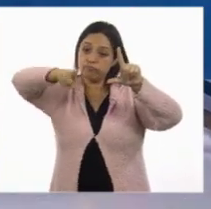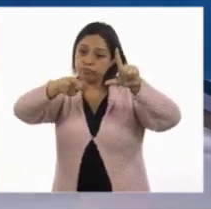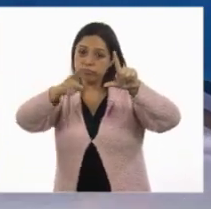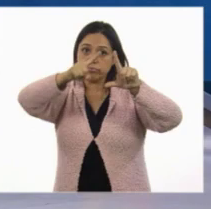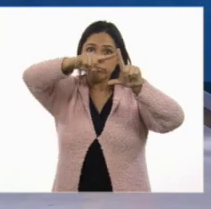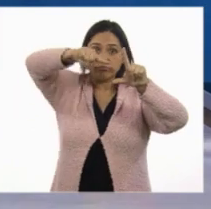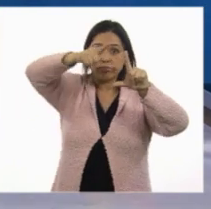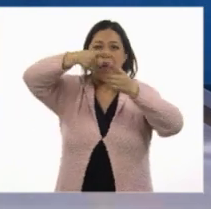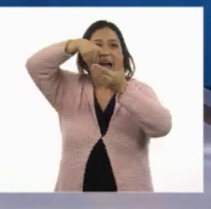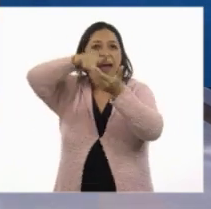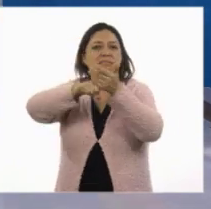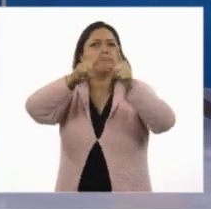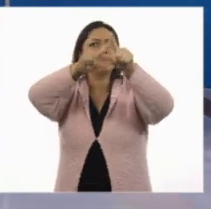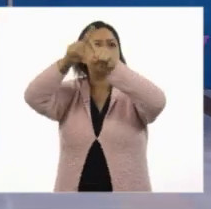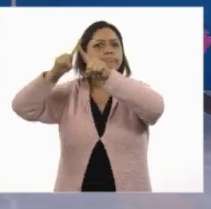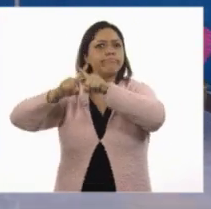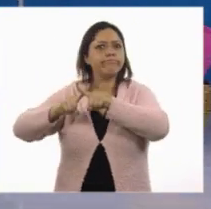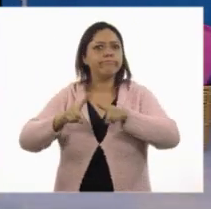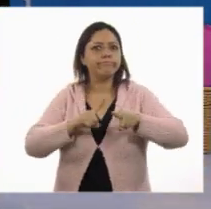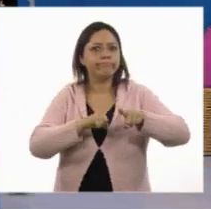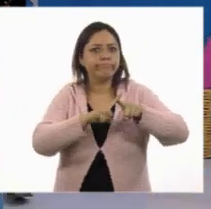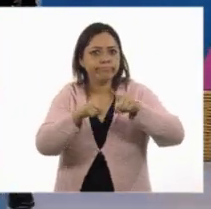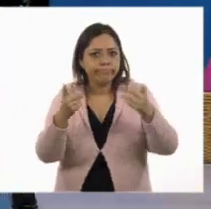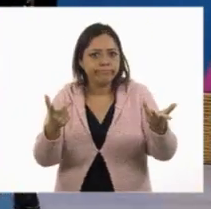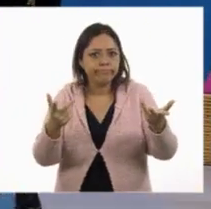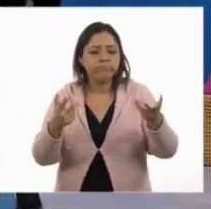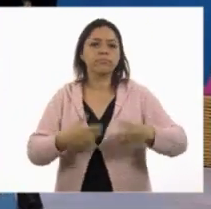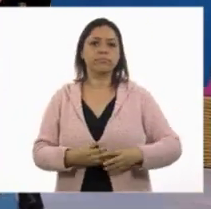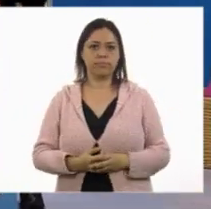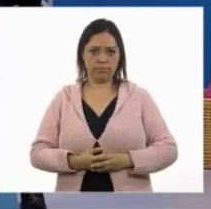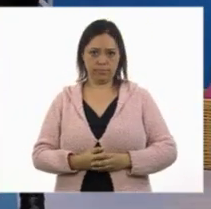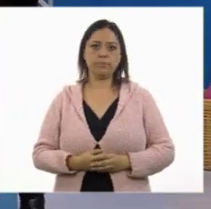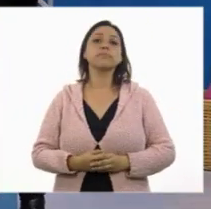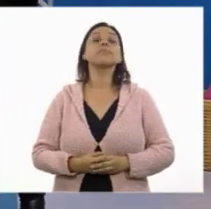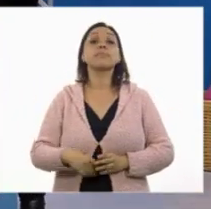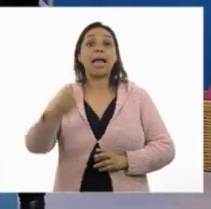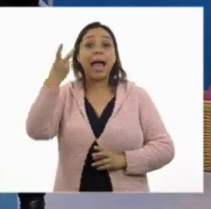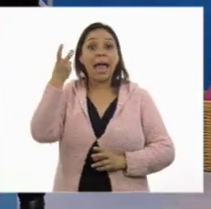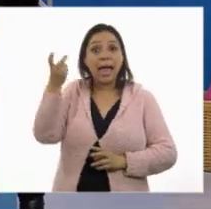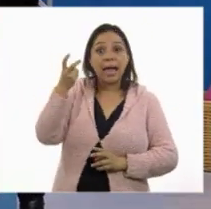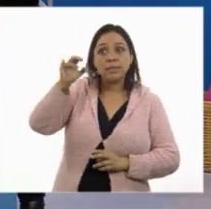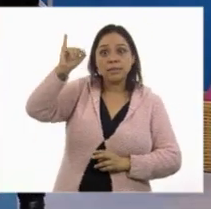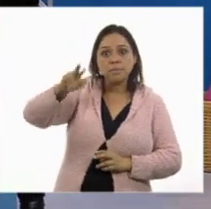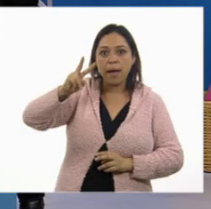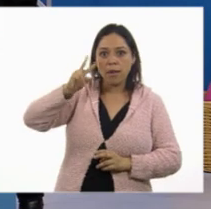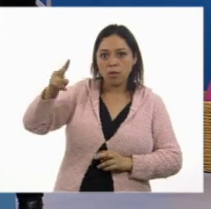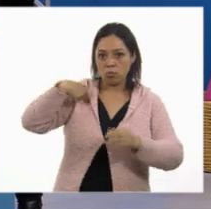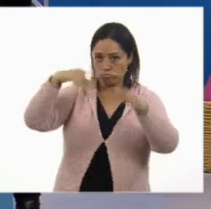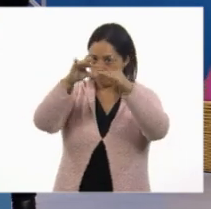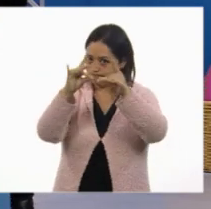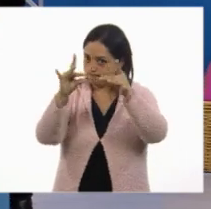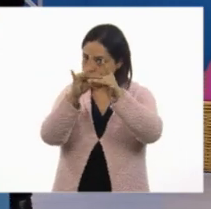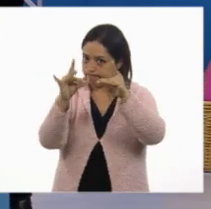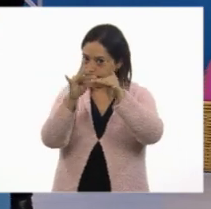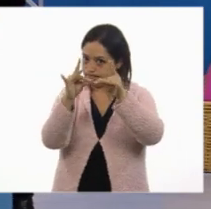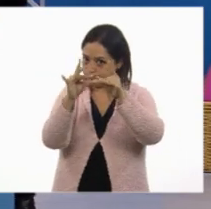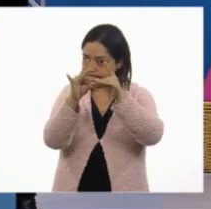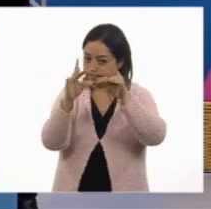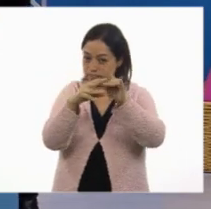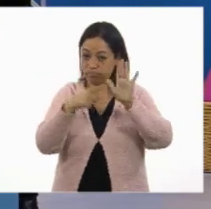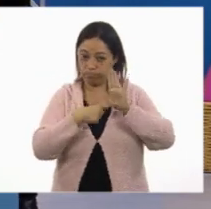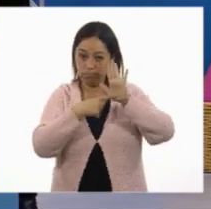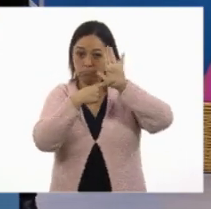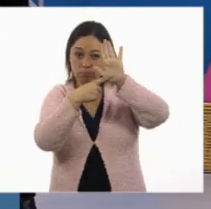interiores. Sí. Ahorita lo que vamos a ver es con base a estas imágenes que te voy a comentar, más bien que voy a mostrar a